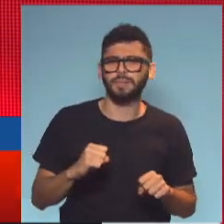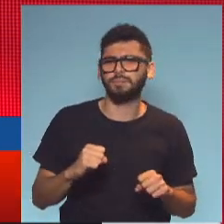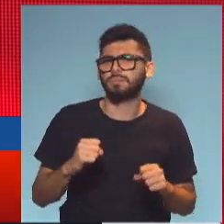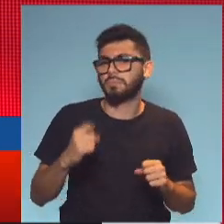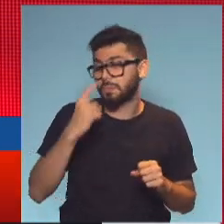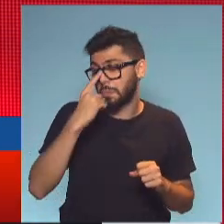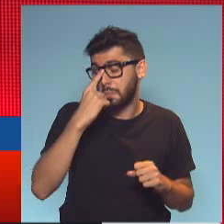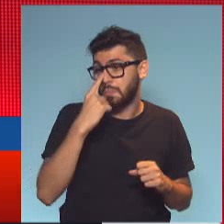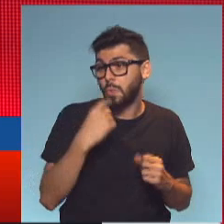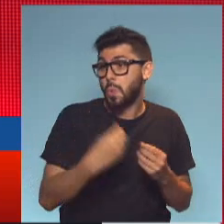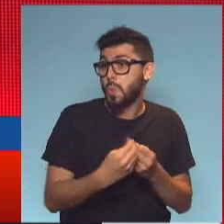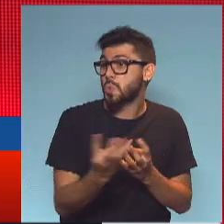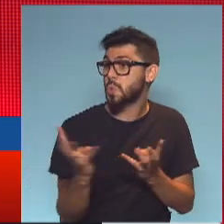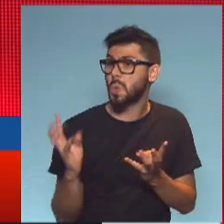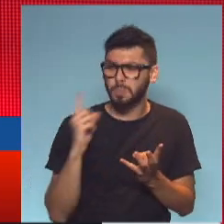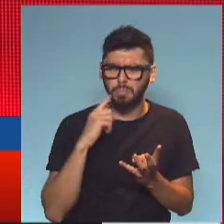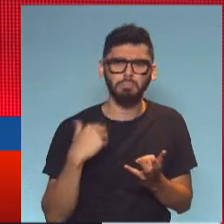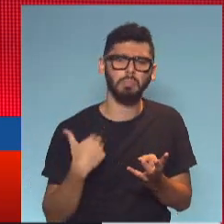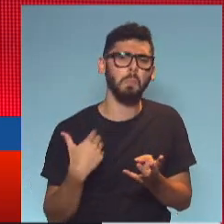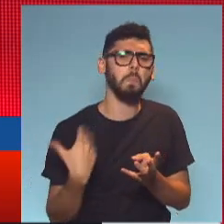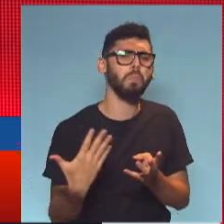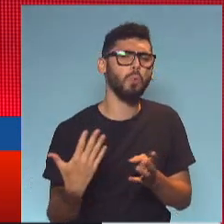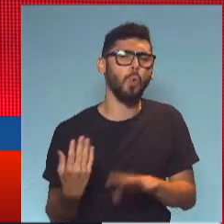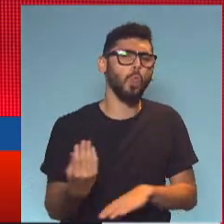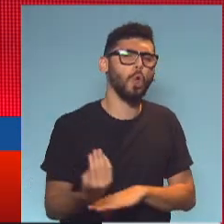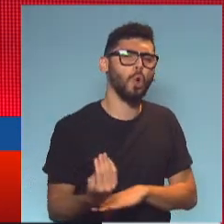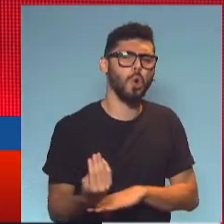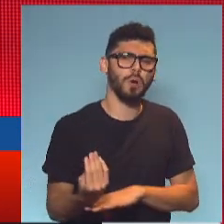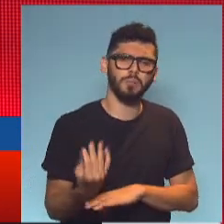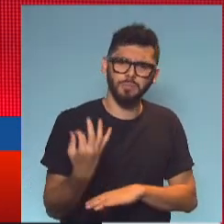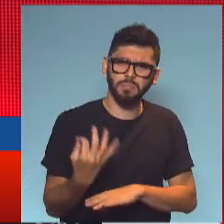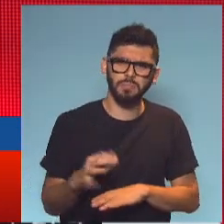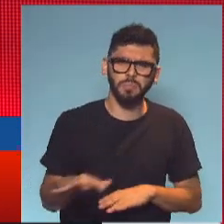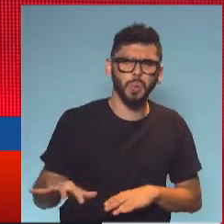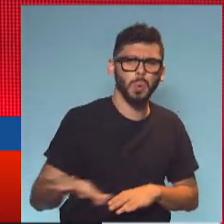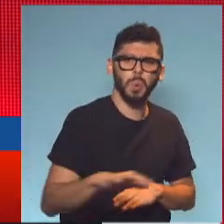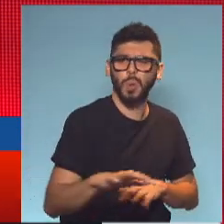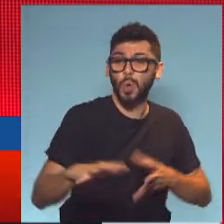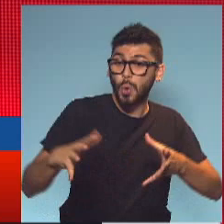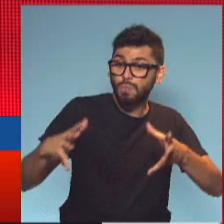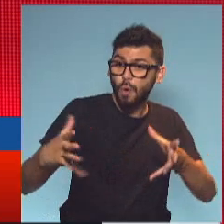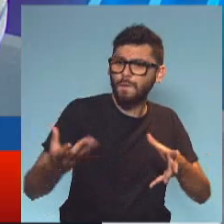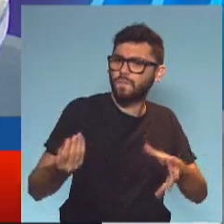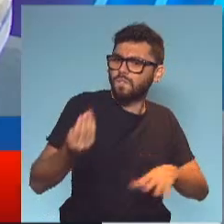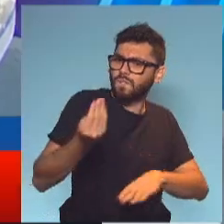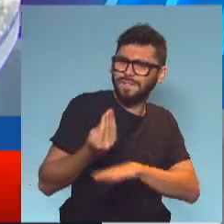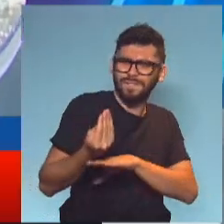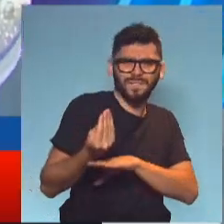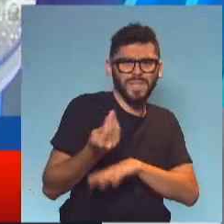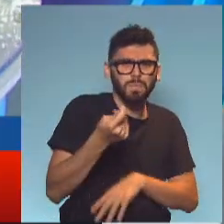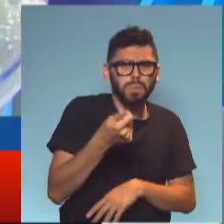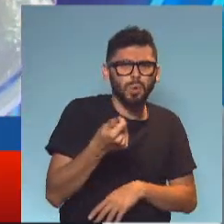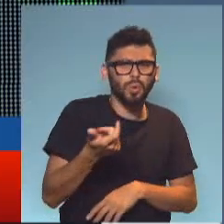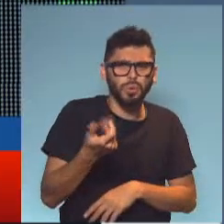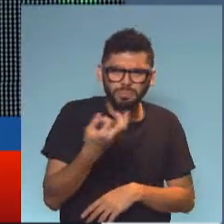cualquiera se cree en condiciones de llegar y hay muy pocos representantes fieles para buena parte de la población? Sí, pasa eso por un lado. De